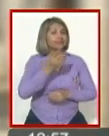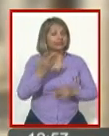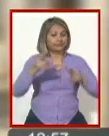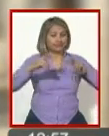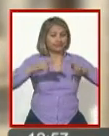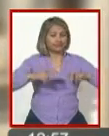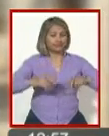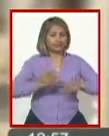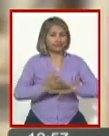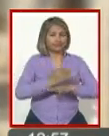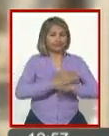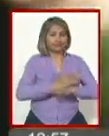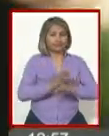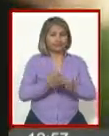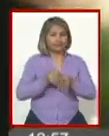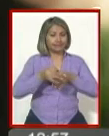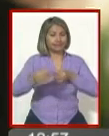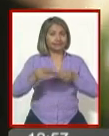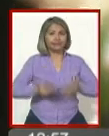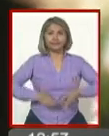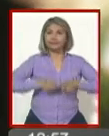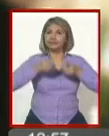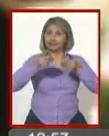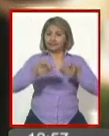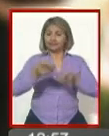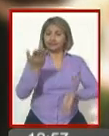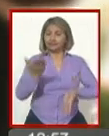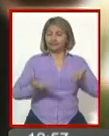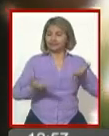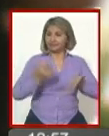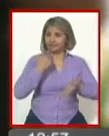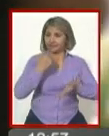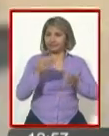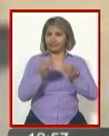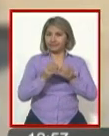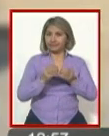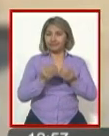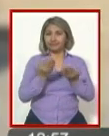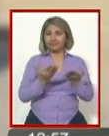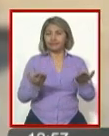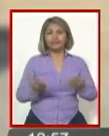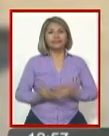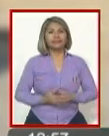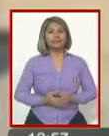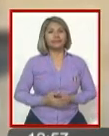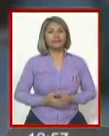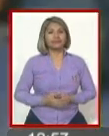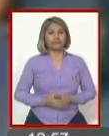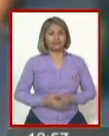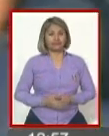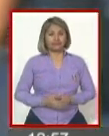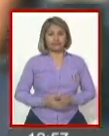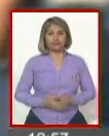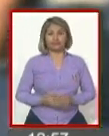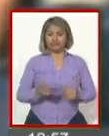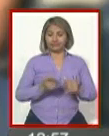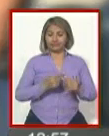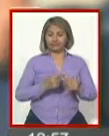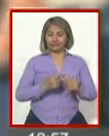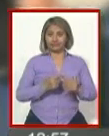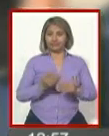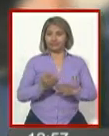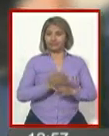de la investigación preliminar y la ampliación de la denuncia, seguramente dará mayores elementos de convicción. Eso es, en